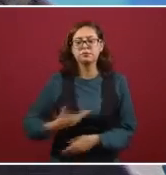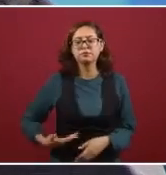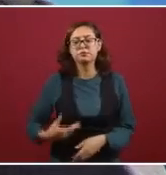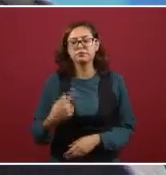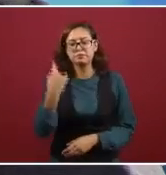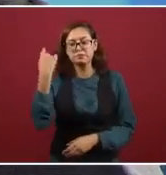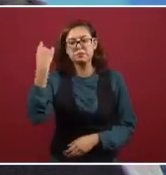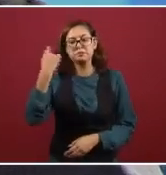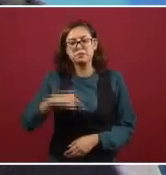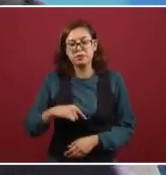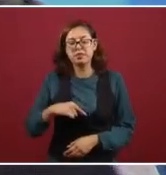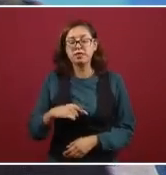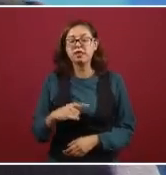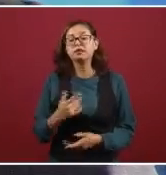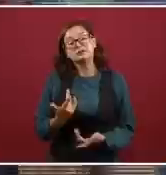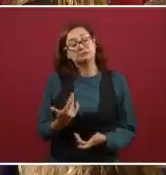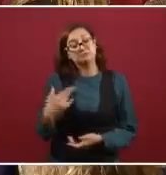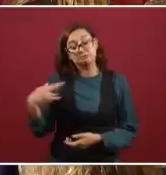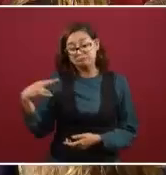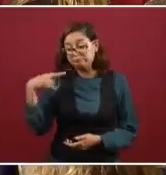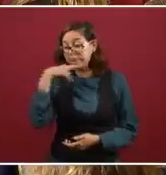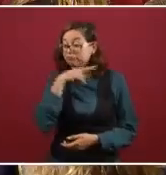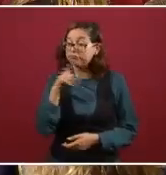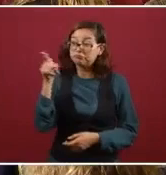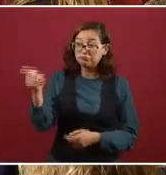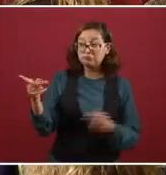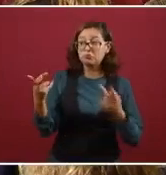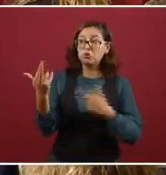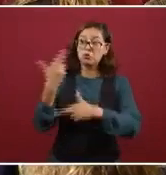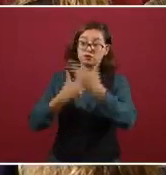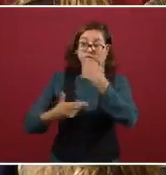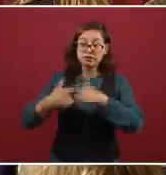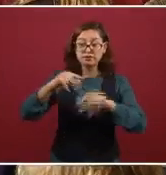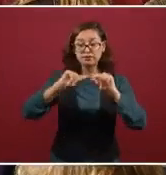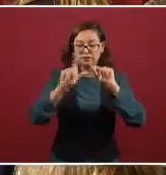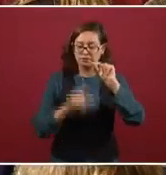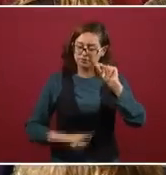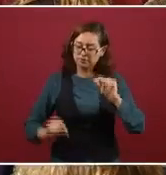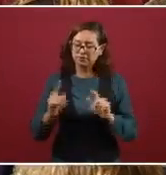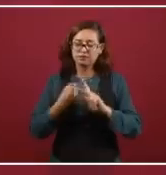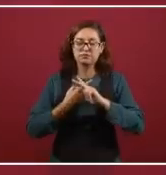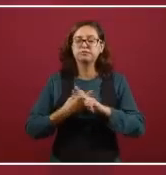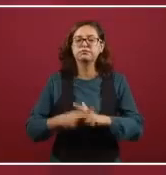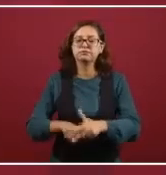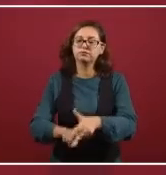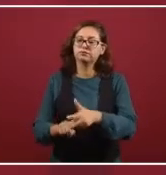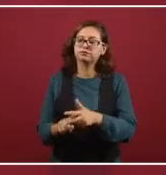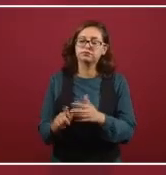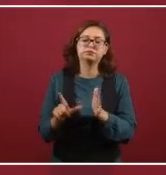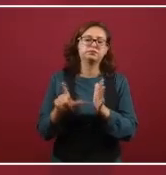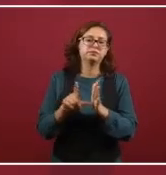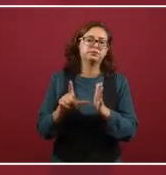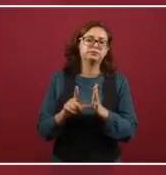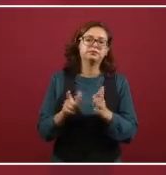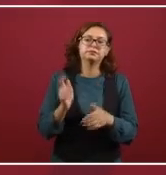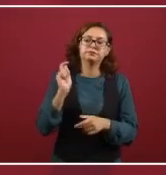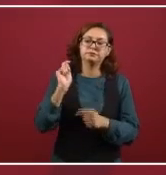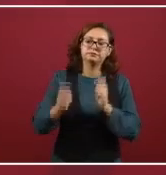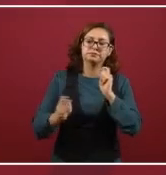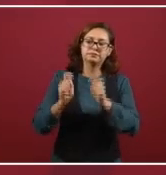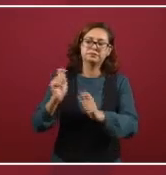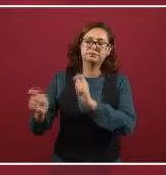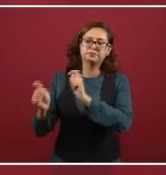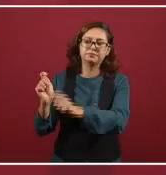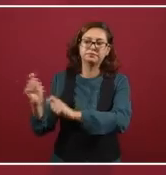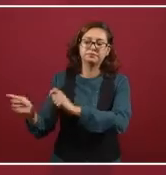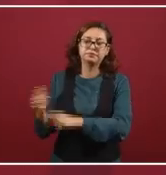el apoyo a la brevedad posible en cuanto ellos regresen y cumplir con esa con ese mandato. Es